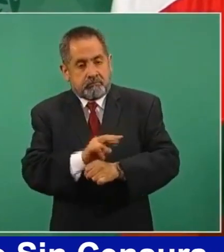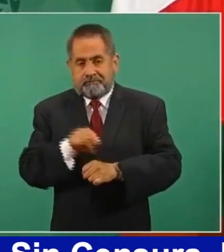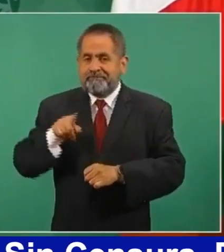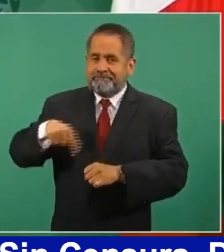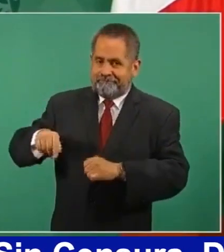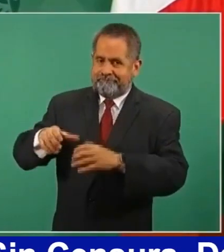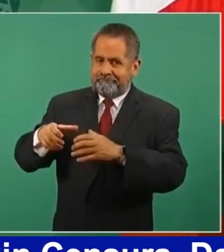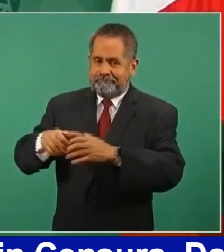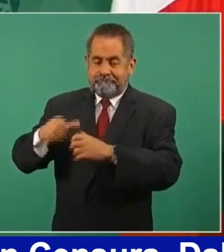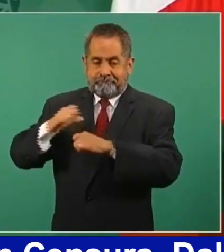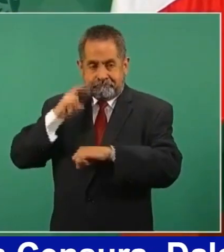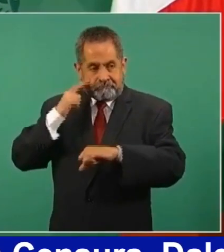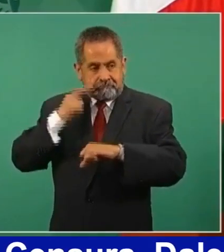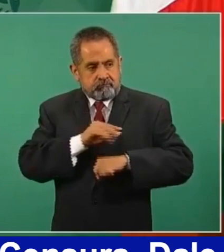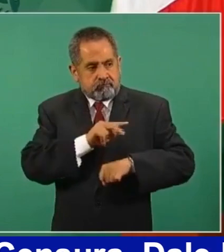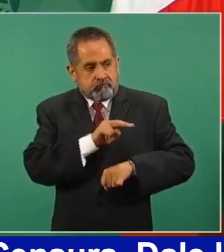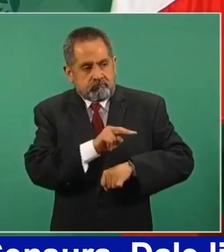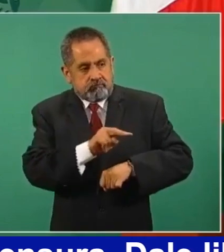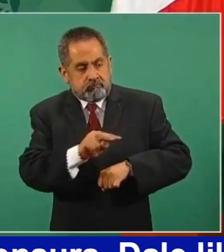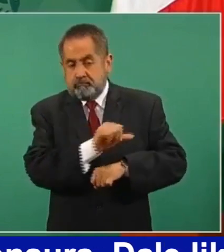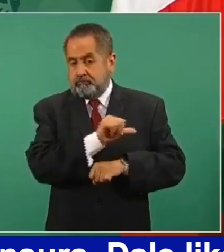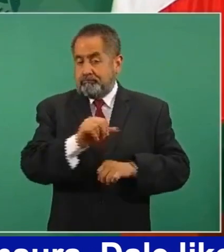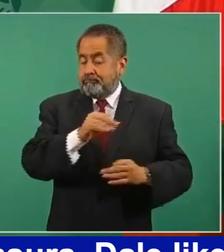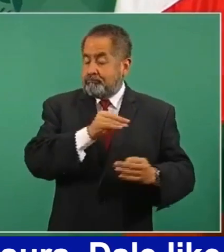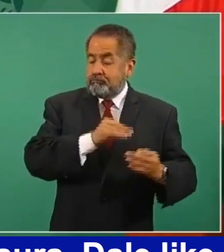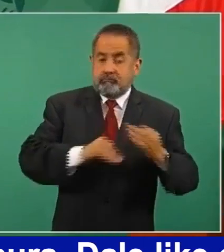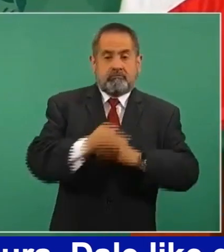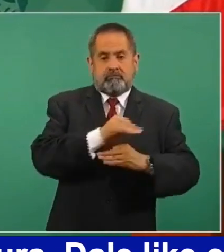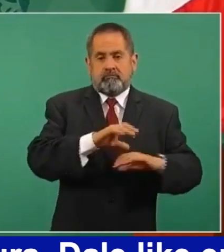de todos los servidores públicos del Poder Judicial.